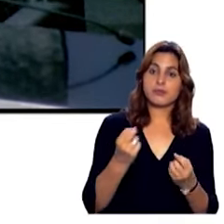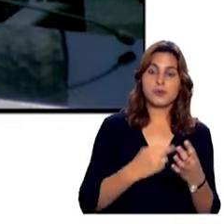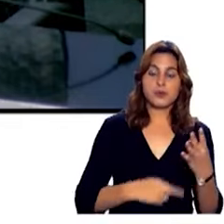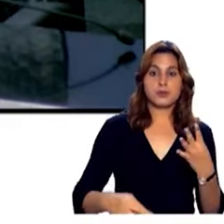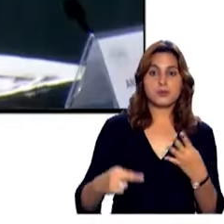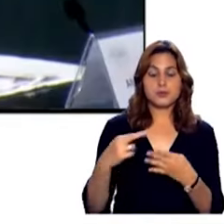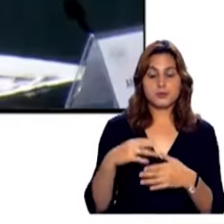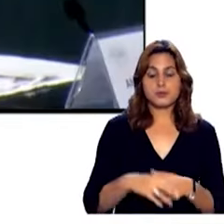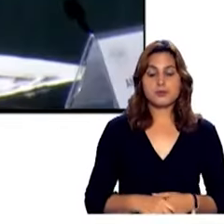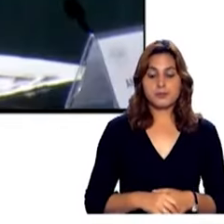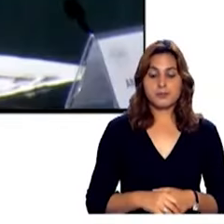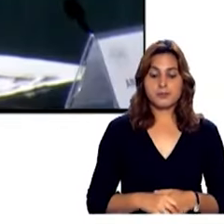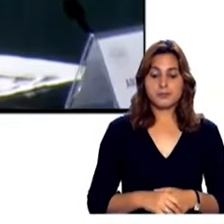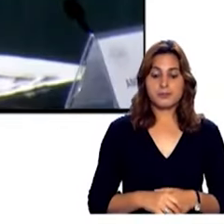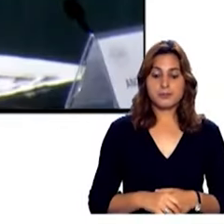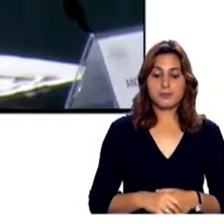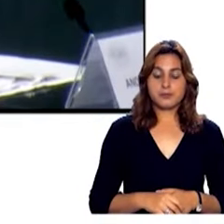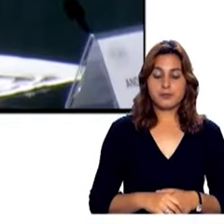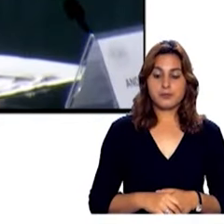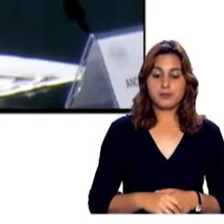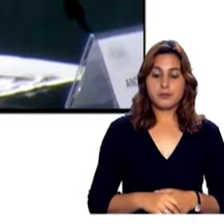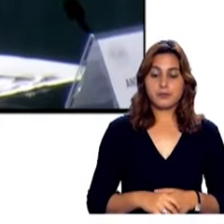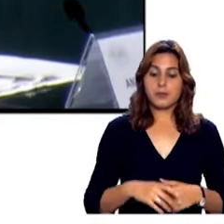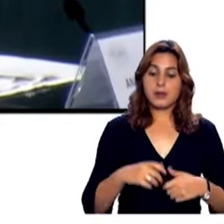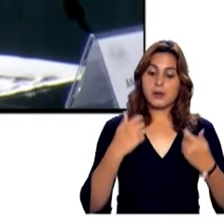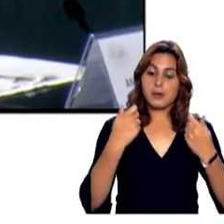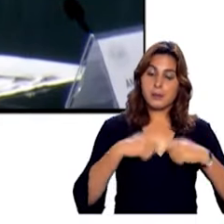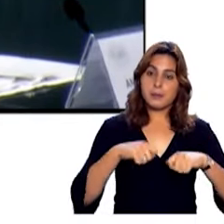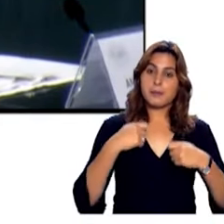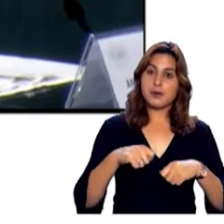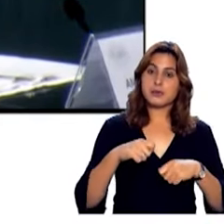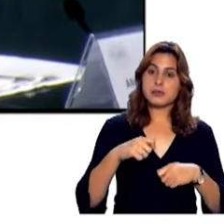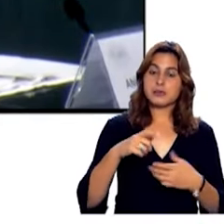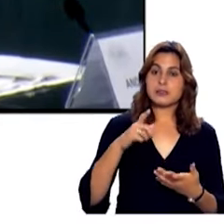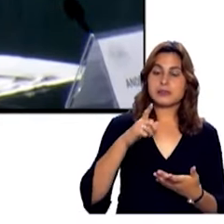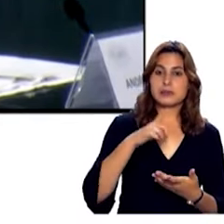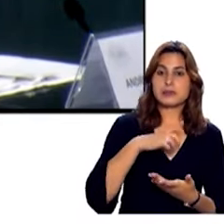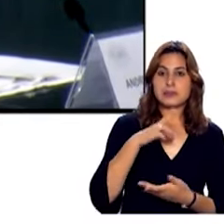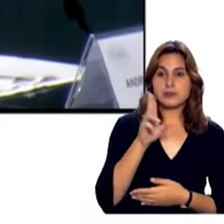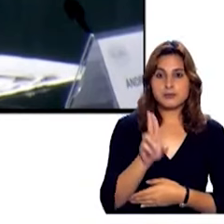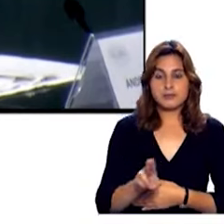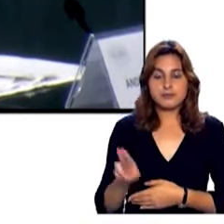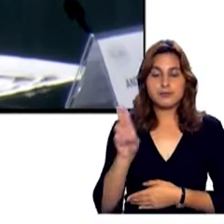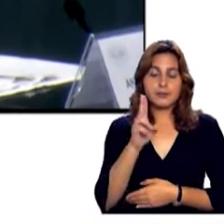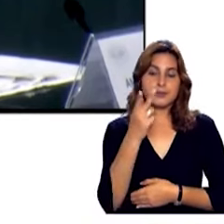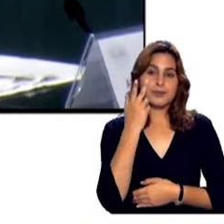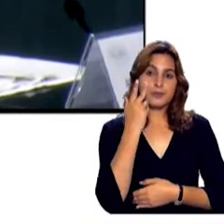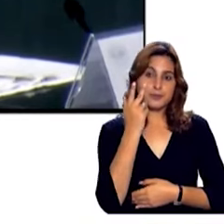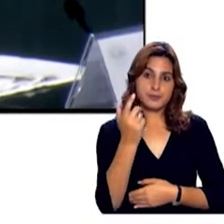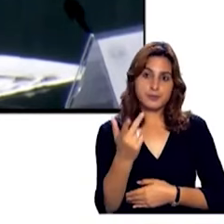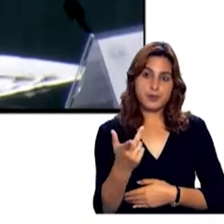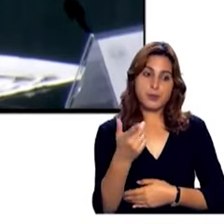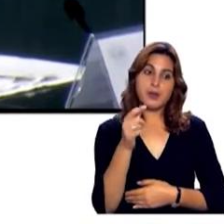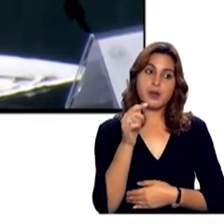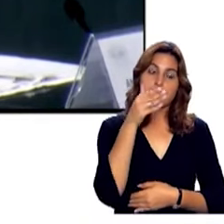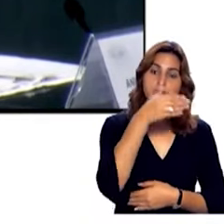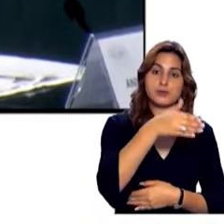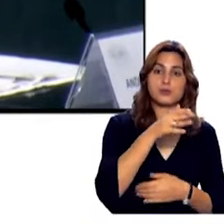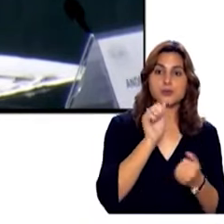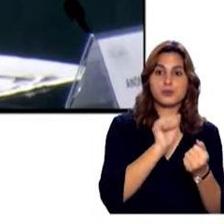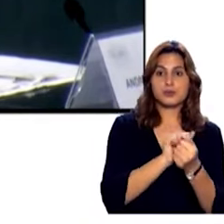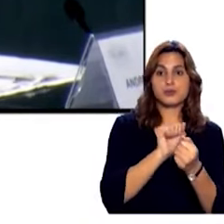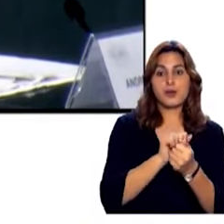referidas a la falta de contenido casacion normalmente asociado al interés desarr mi